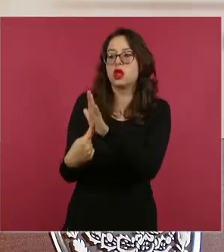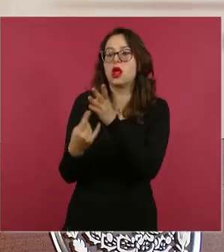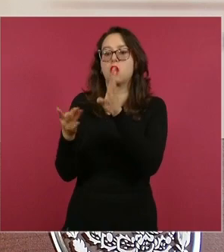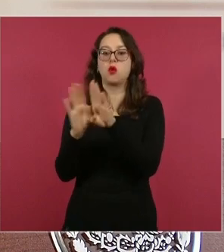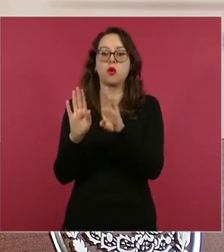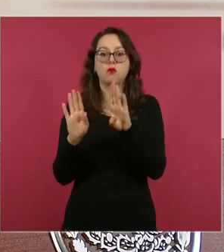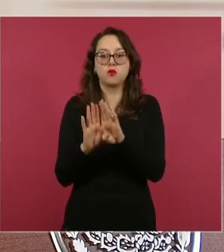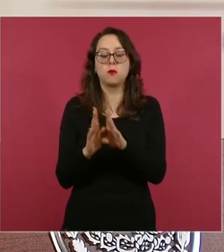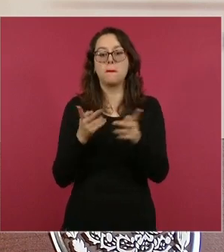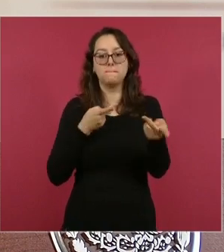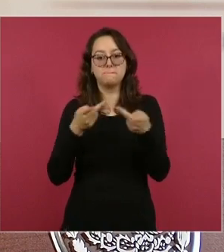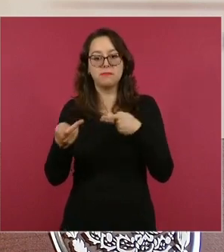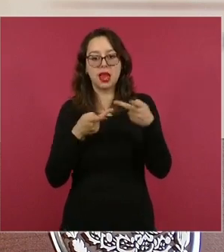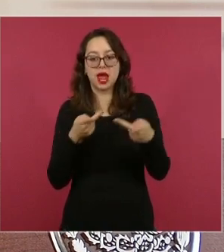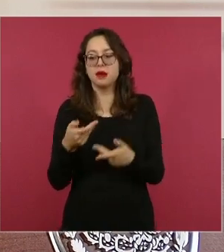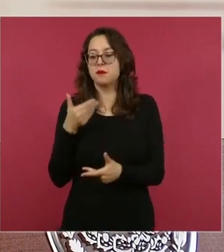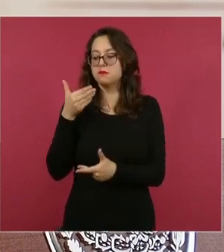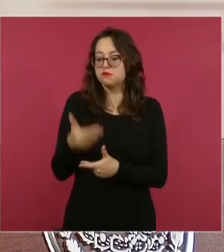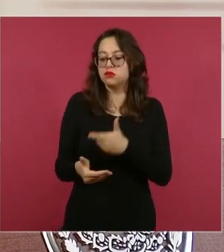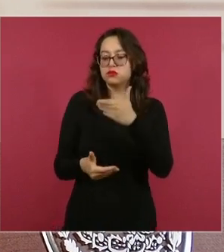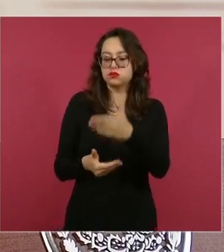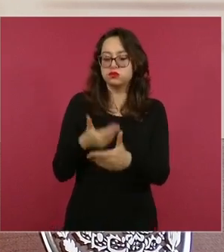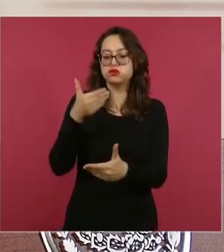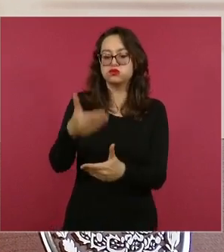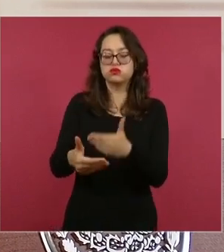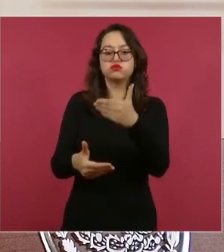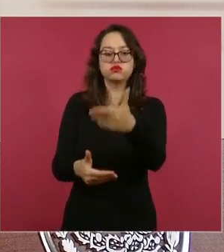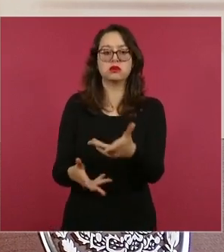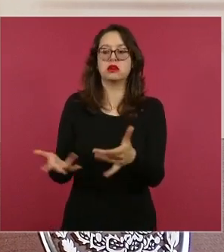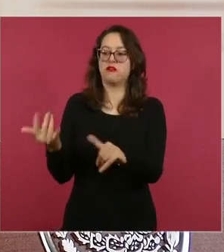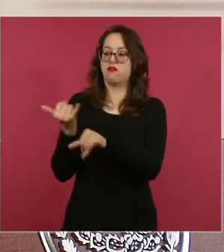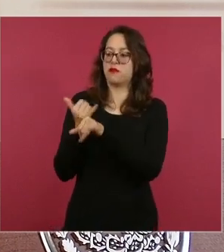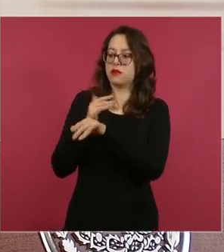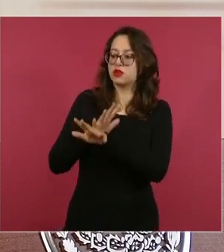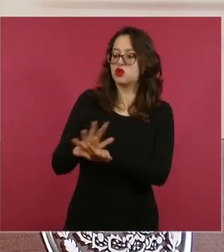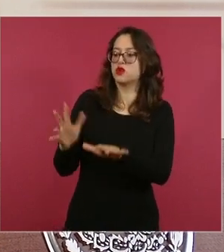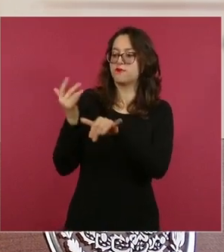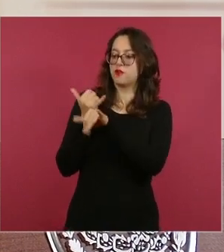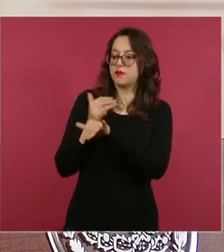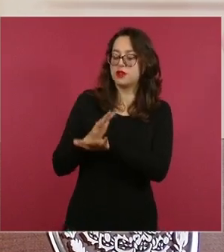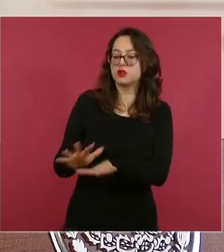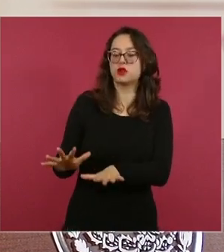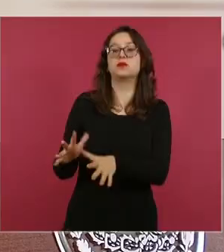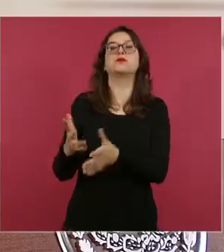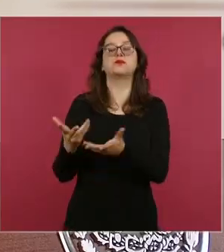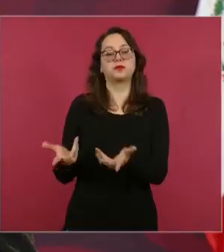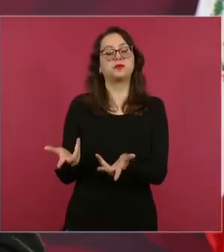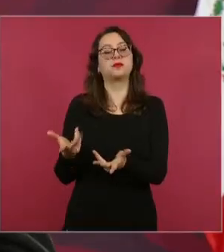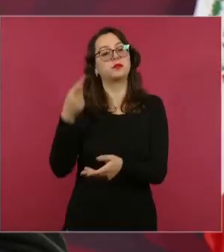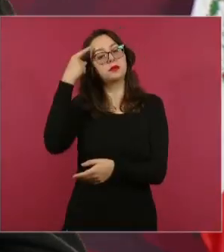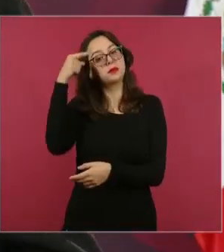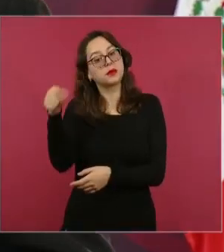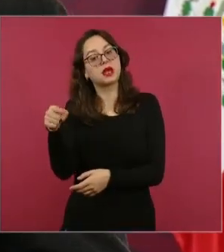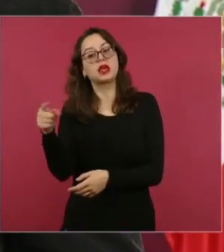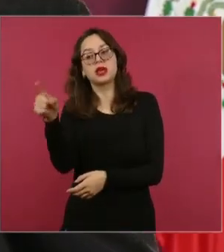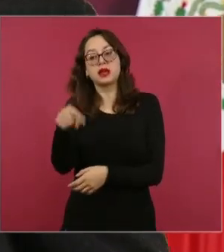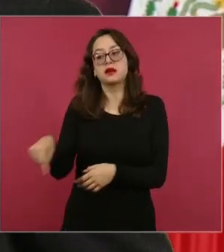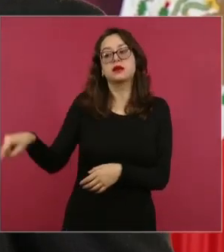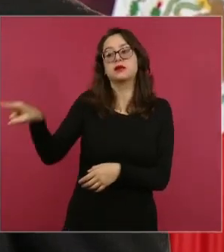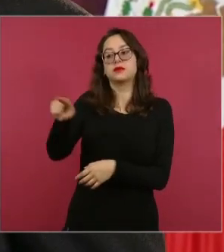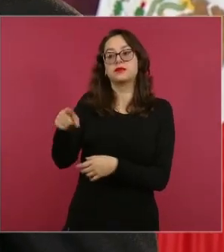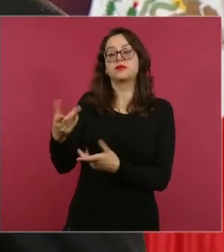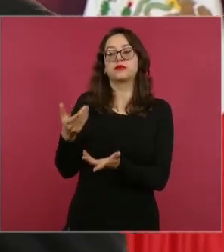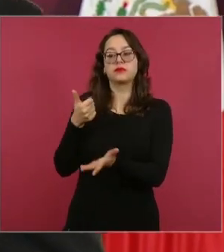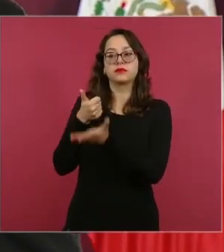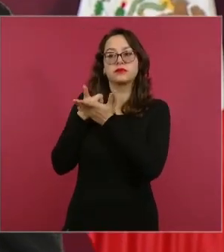manera ya se va a contar con la información de lo que se está